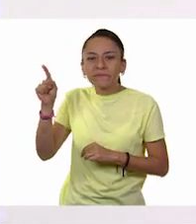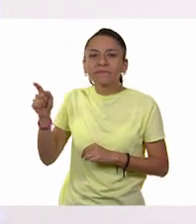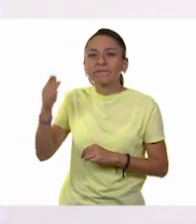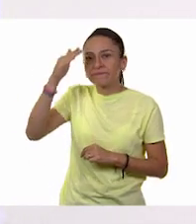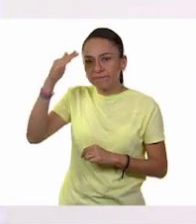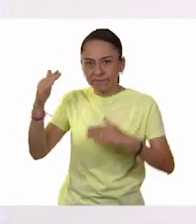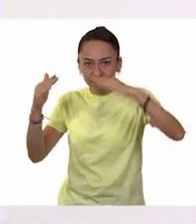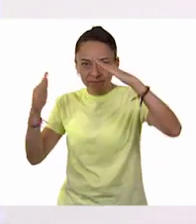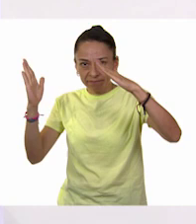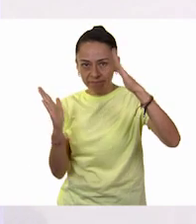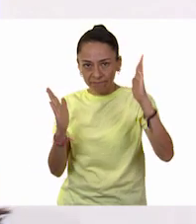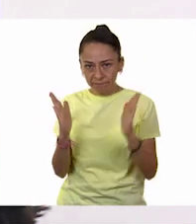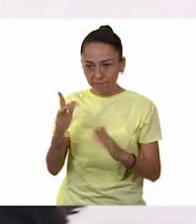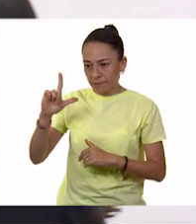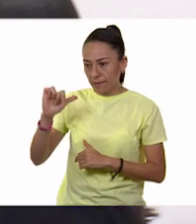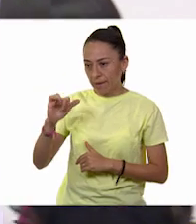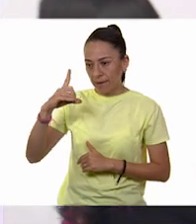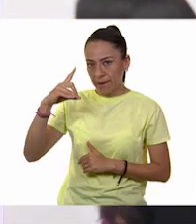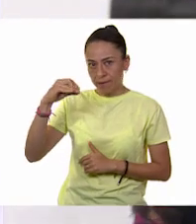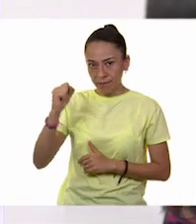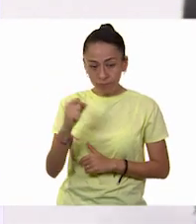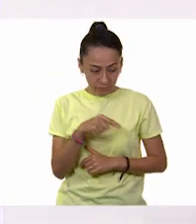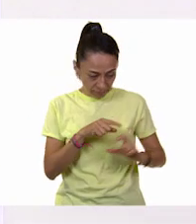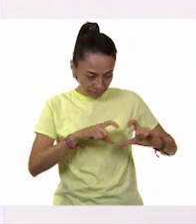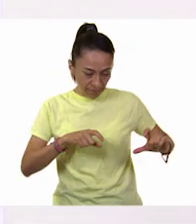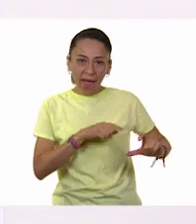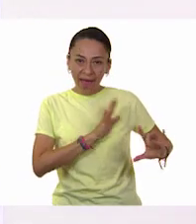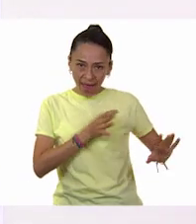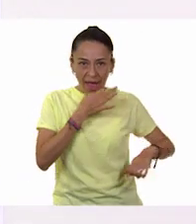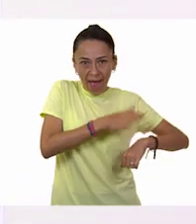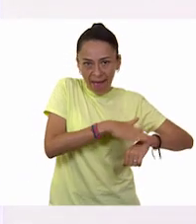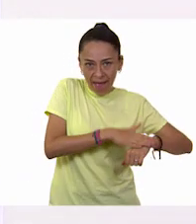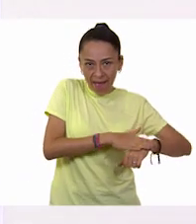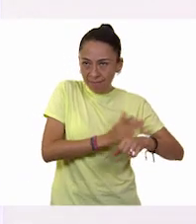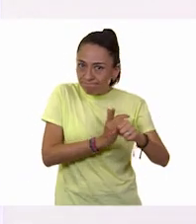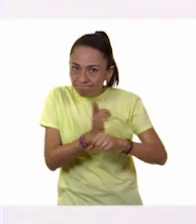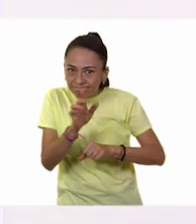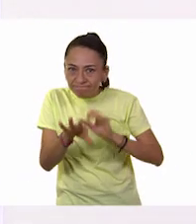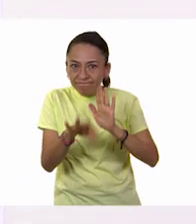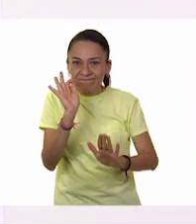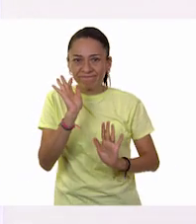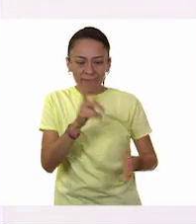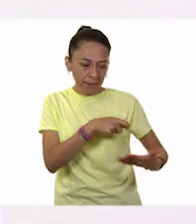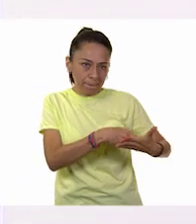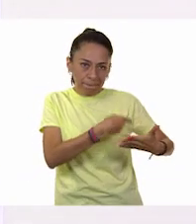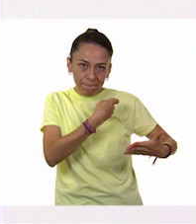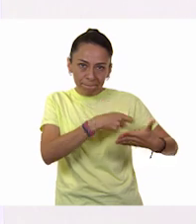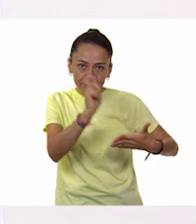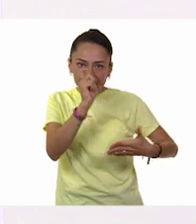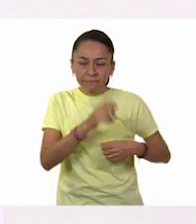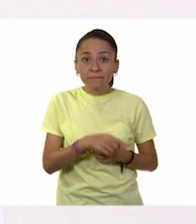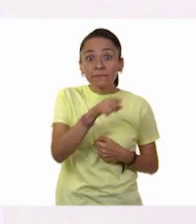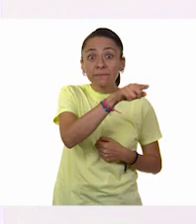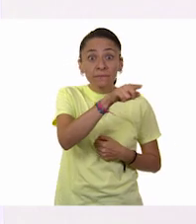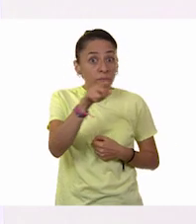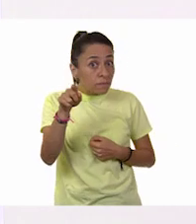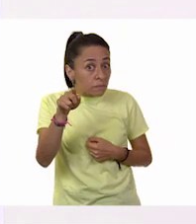Y también ya le ponemos su palomita. Y vamos a ver, atentos en casa. ¿Ya vieron? ¿Ya localizaron las